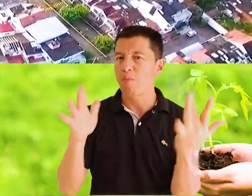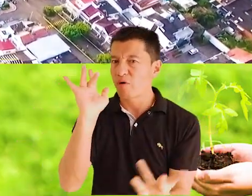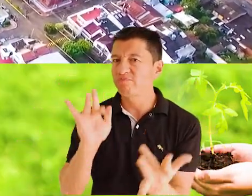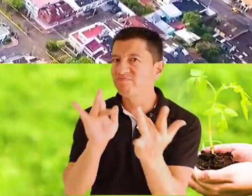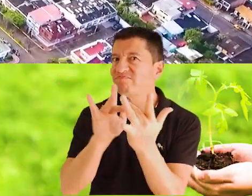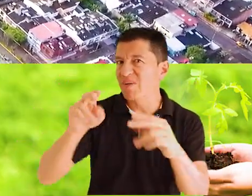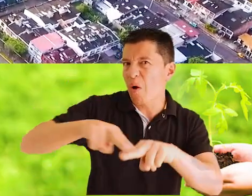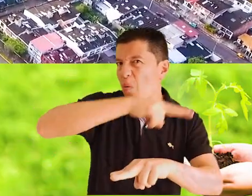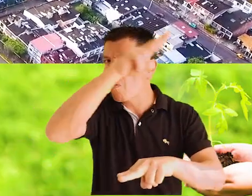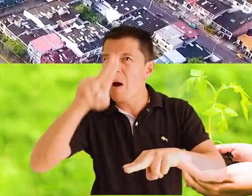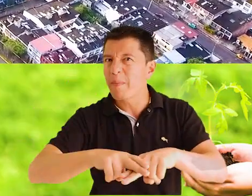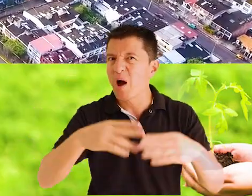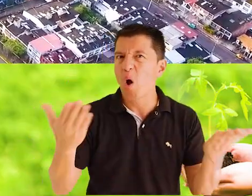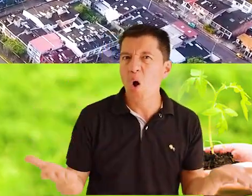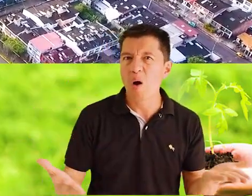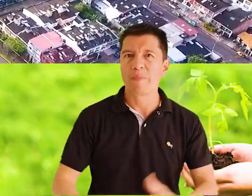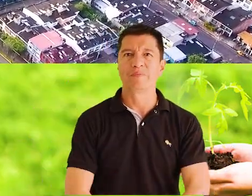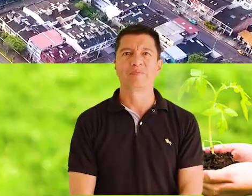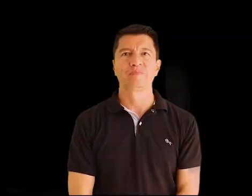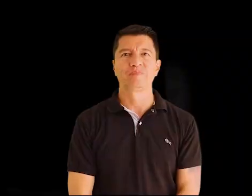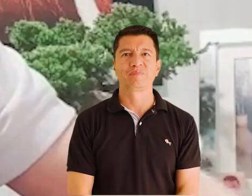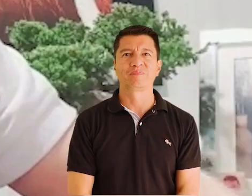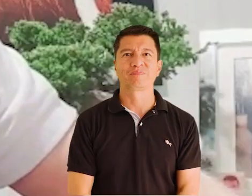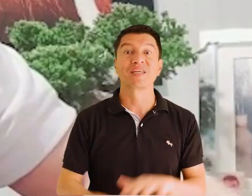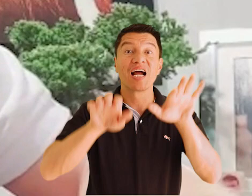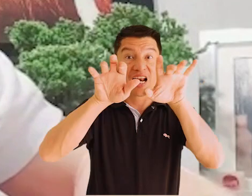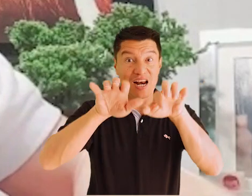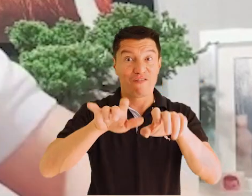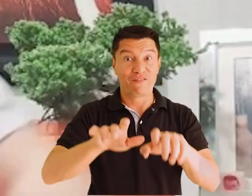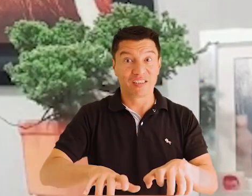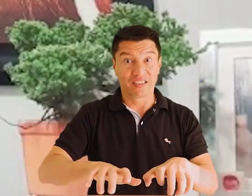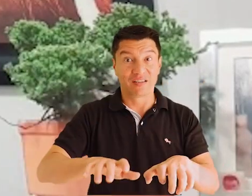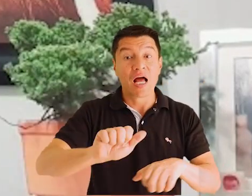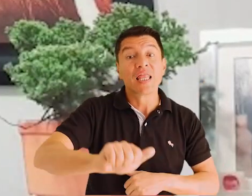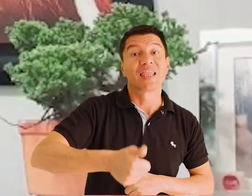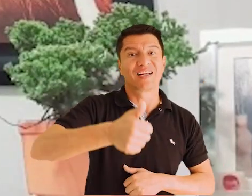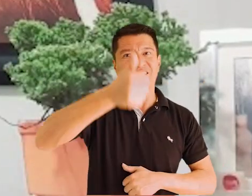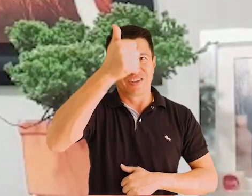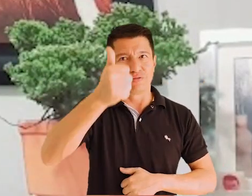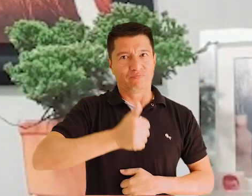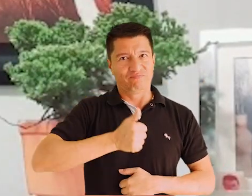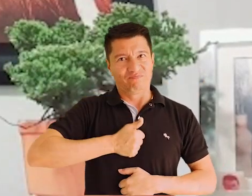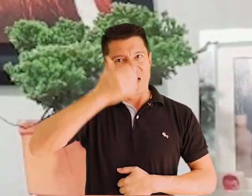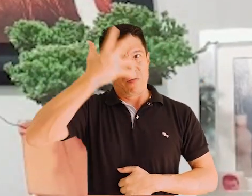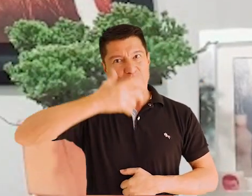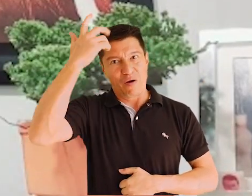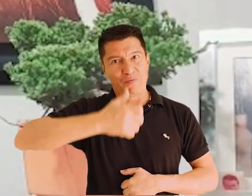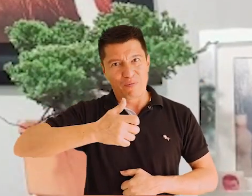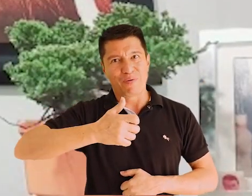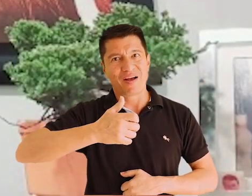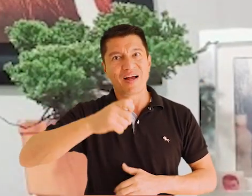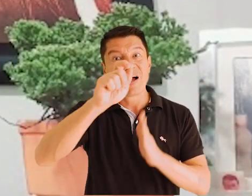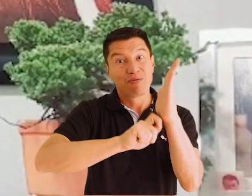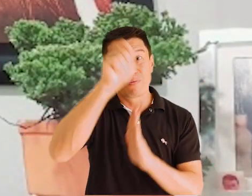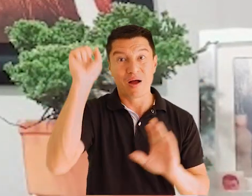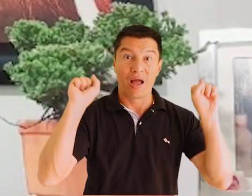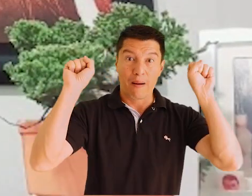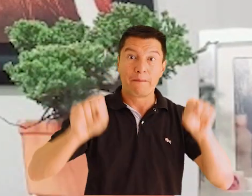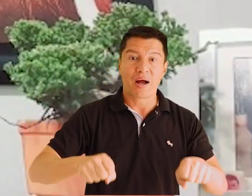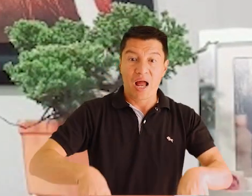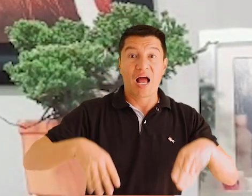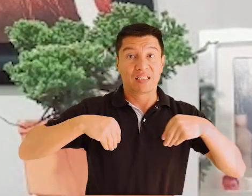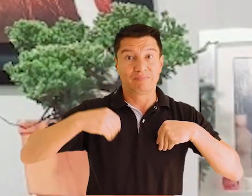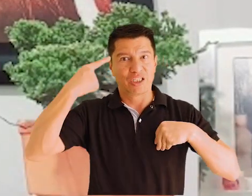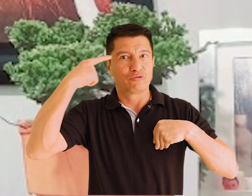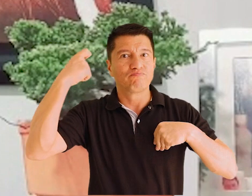equilibrio con la naturaleza. La Dirección de Autoevaluación y Acreditación acepta el reto de vivir